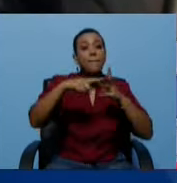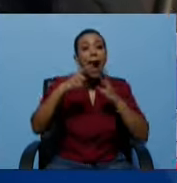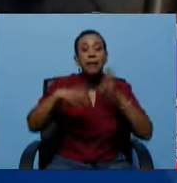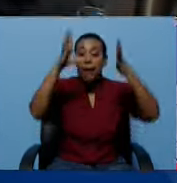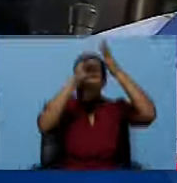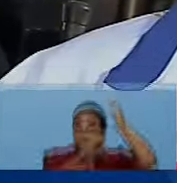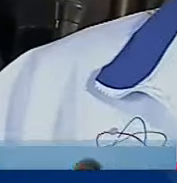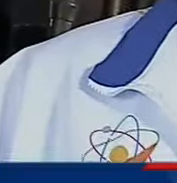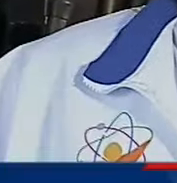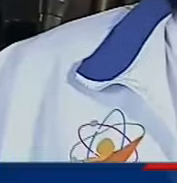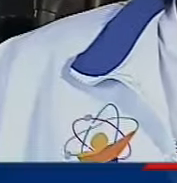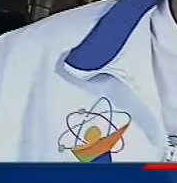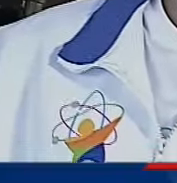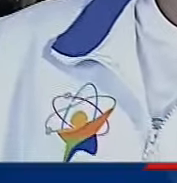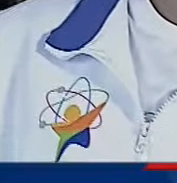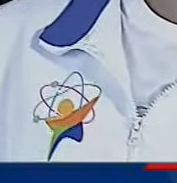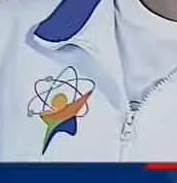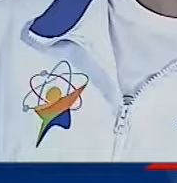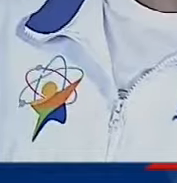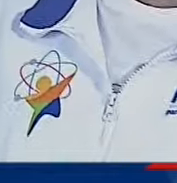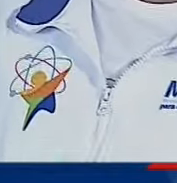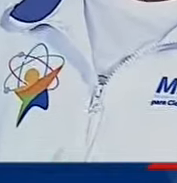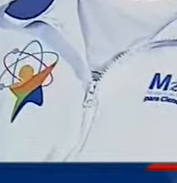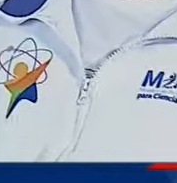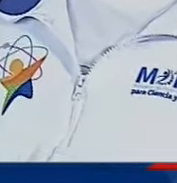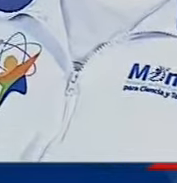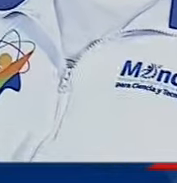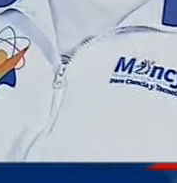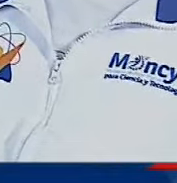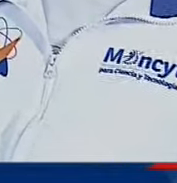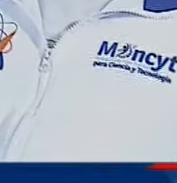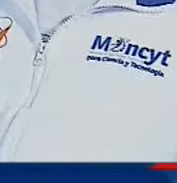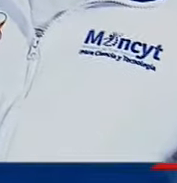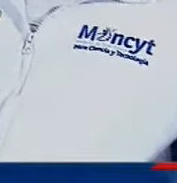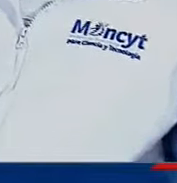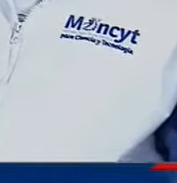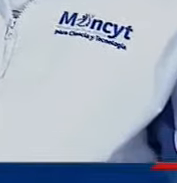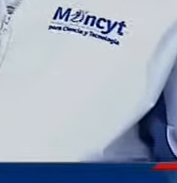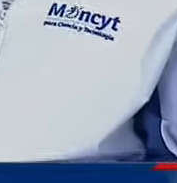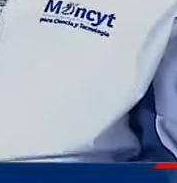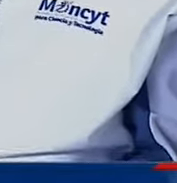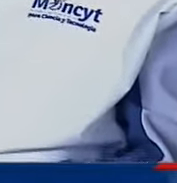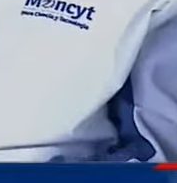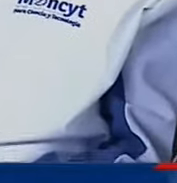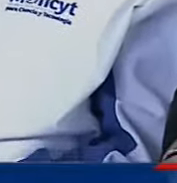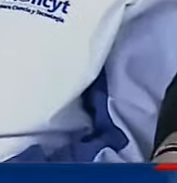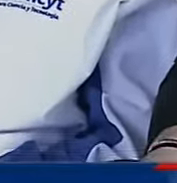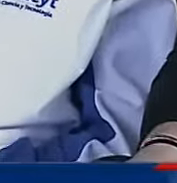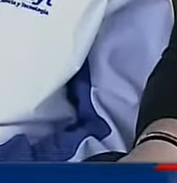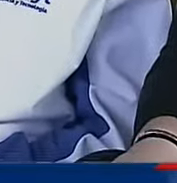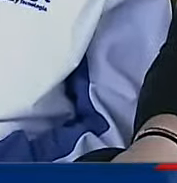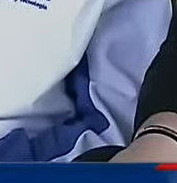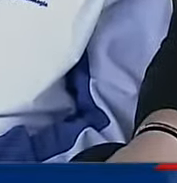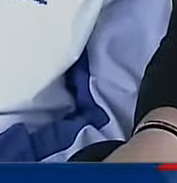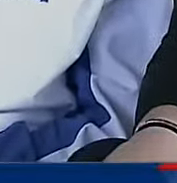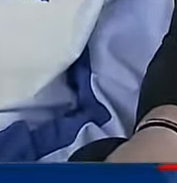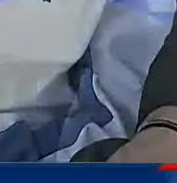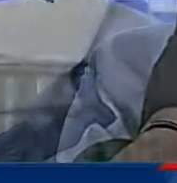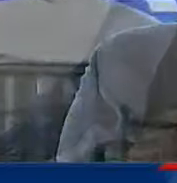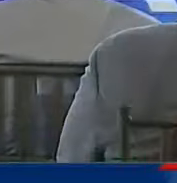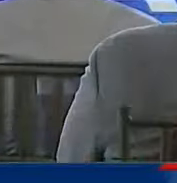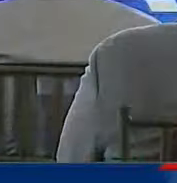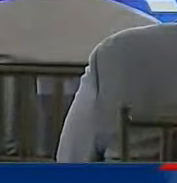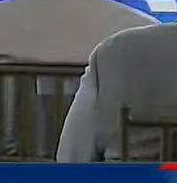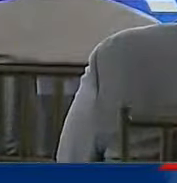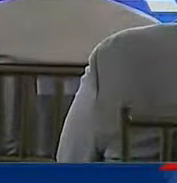embajadores que me reuní en estos días, algunos invitados internacionales, que llegan siempre por allí, le